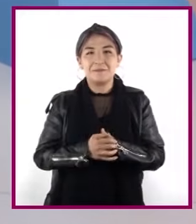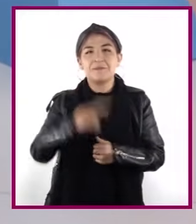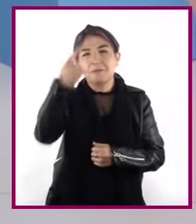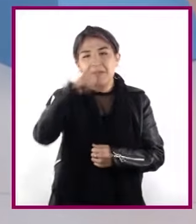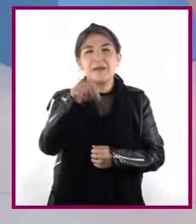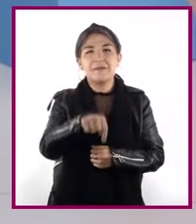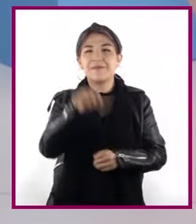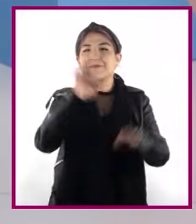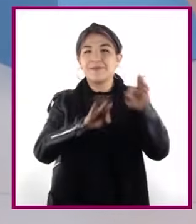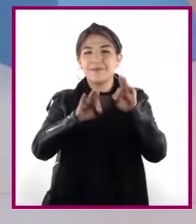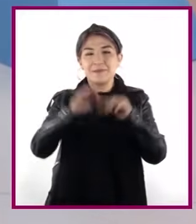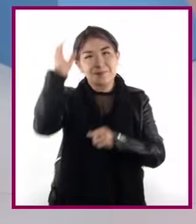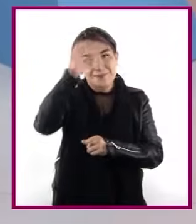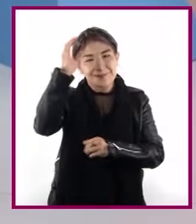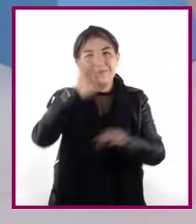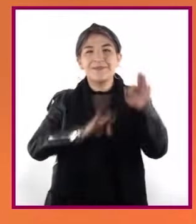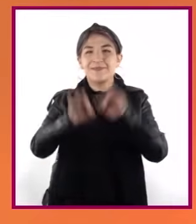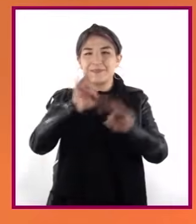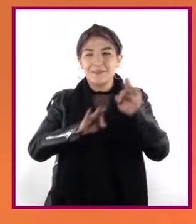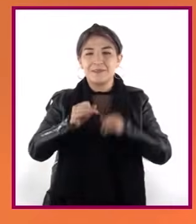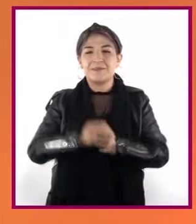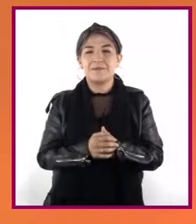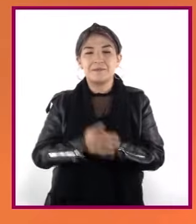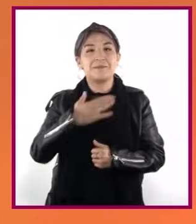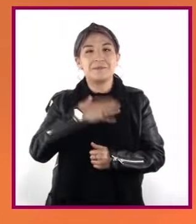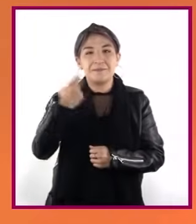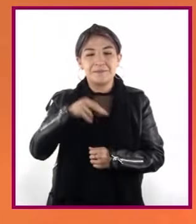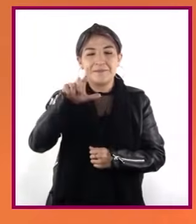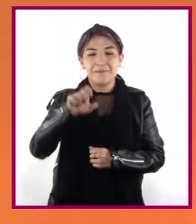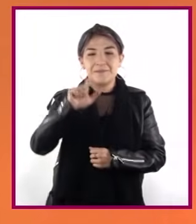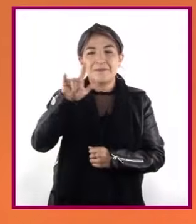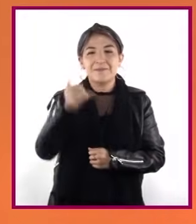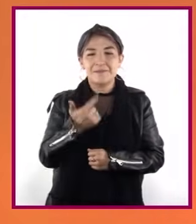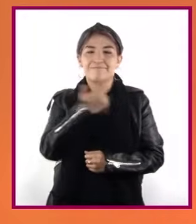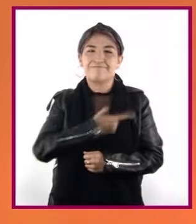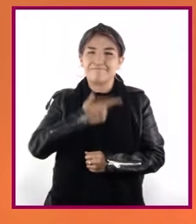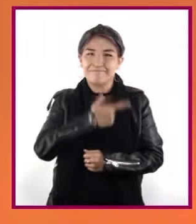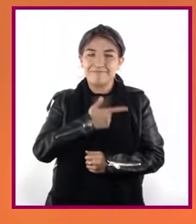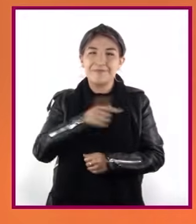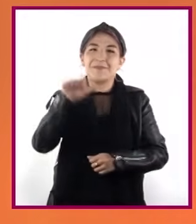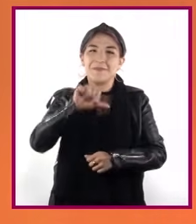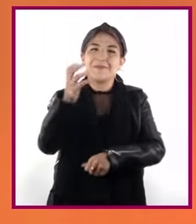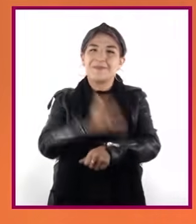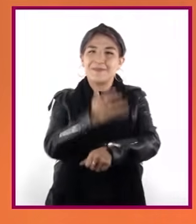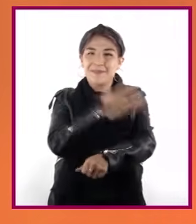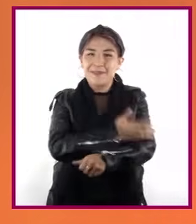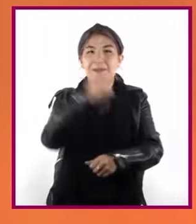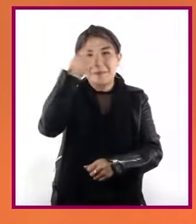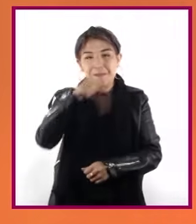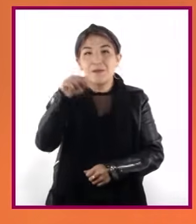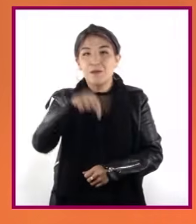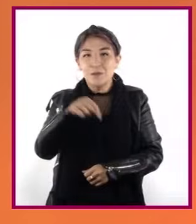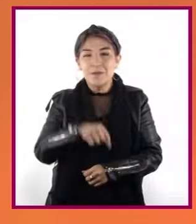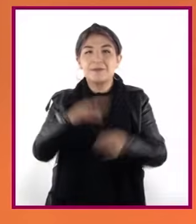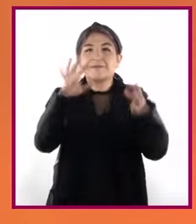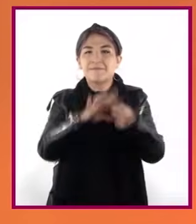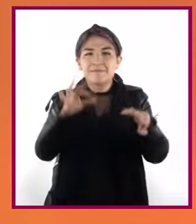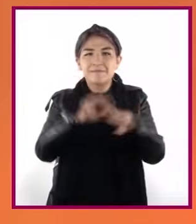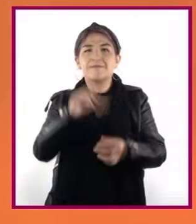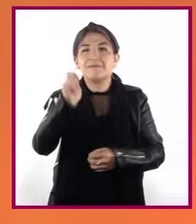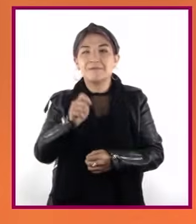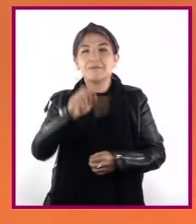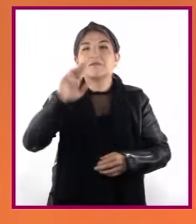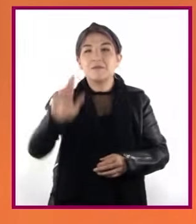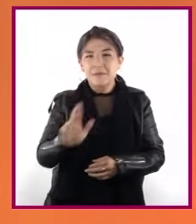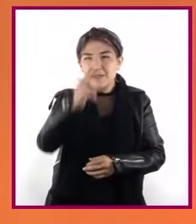la asignatura de Ciencias Física. Soy Leslie Mendívil y me da mucho gusto acompañarlos en esta ocasión en la que realizaremos